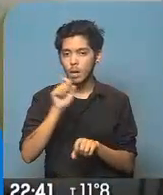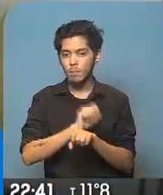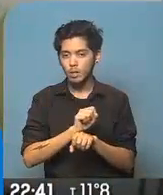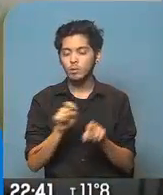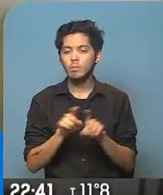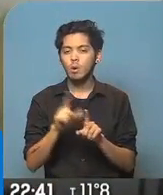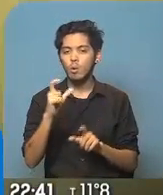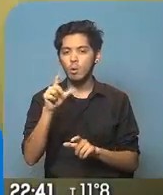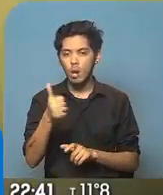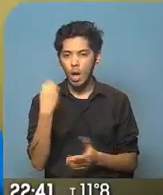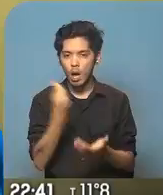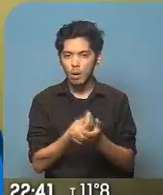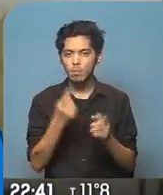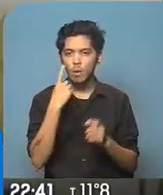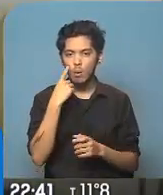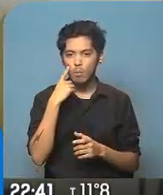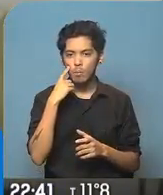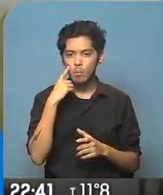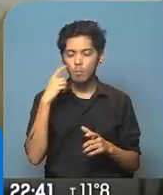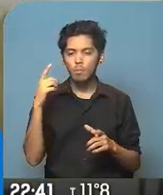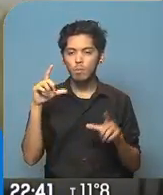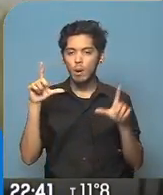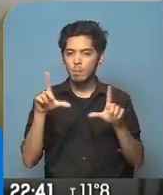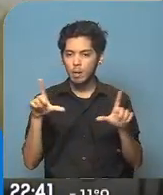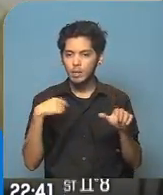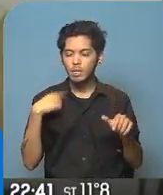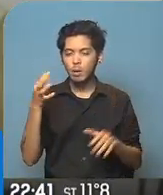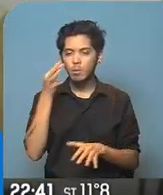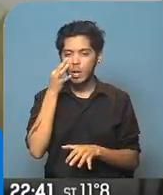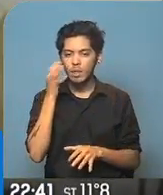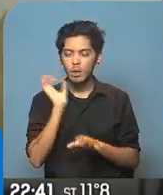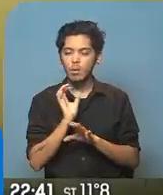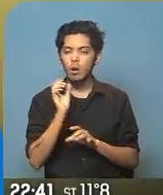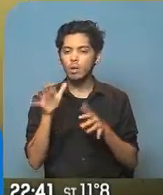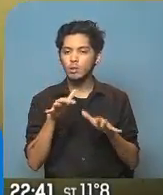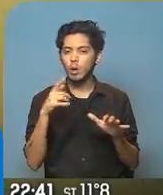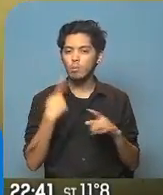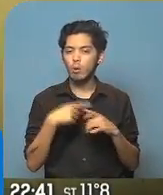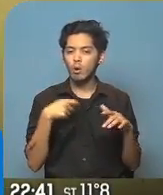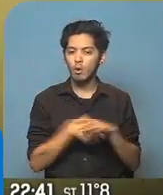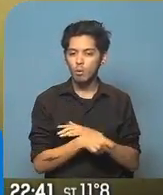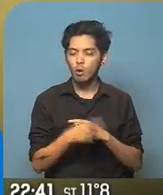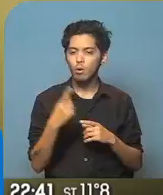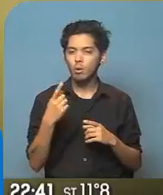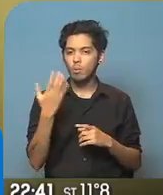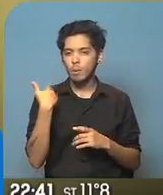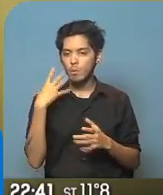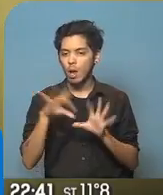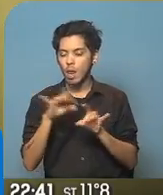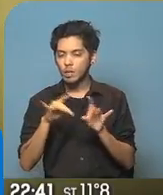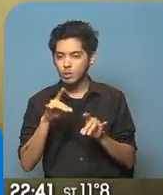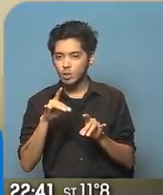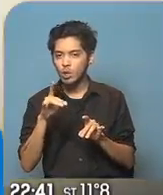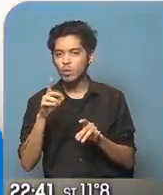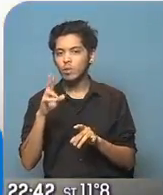públicamente compareciendo por videoconferencia como testigo en una causa por presuntos sobornos para la elección de Río de Janeiro